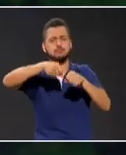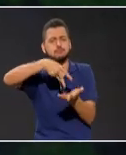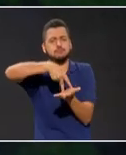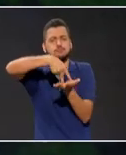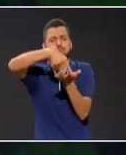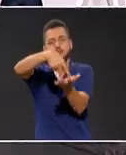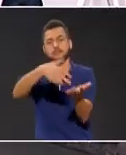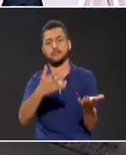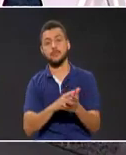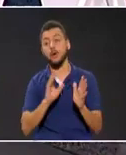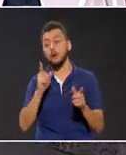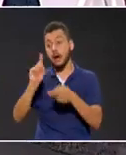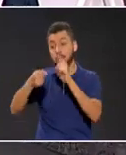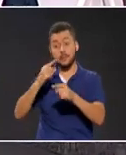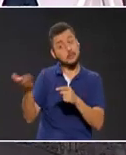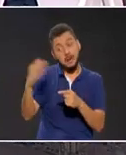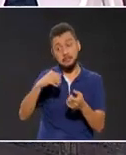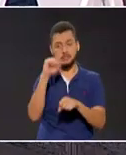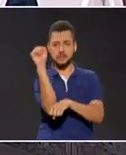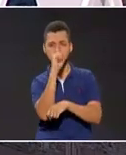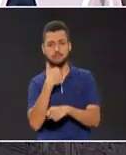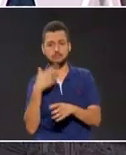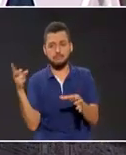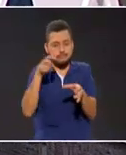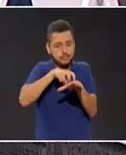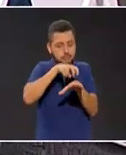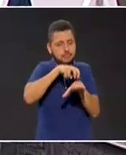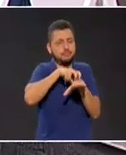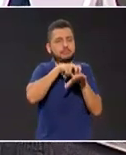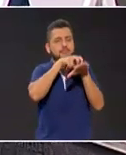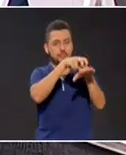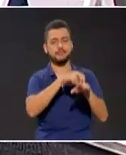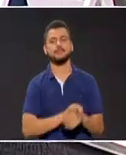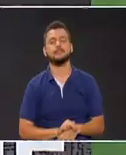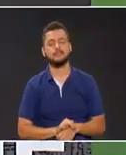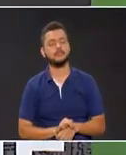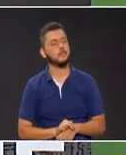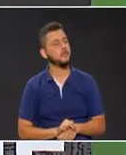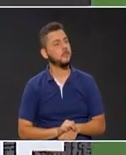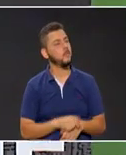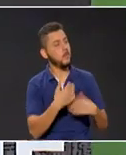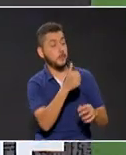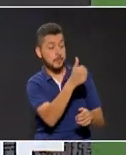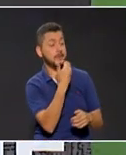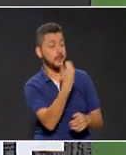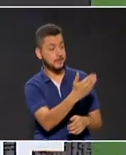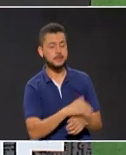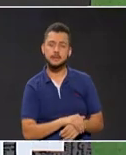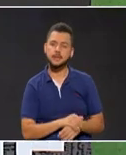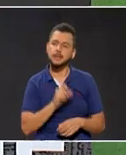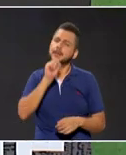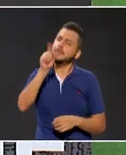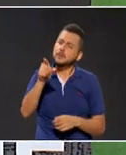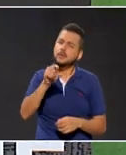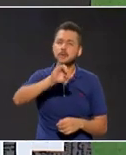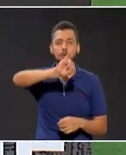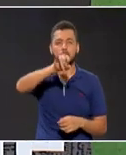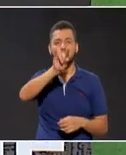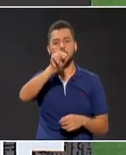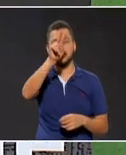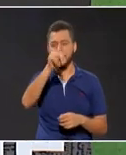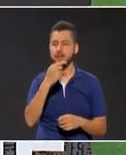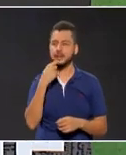compartido. ¿Y qué responderle al ciudadano que cada día en su carro se demora más para ir a su casa, hora en la que